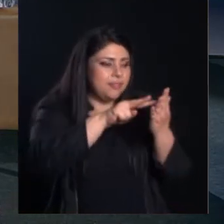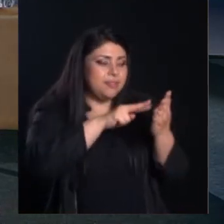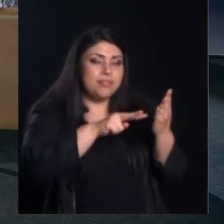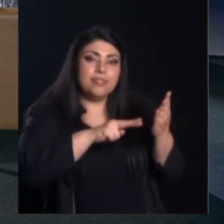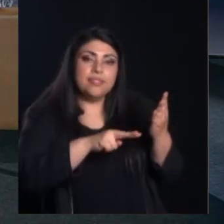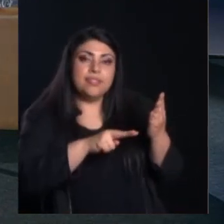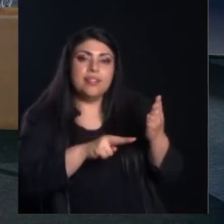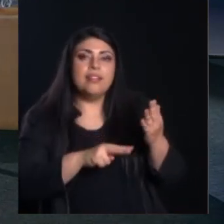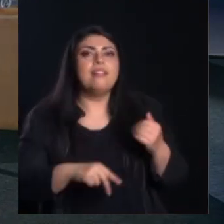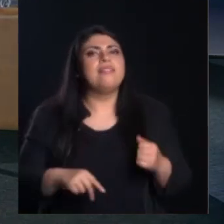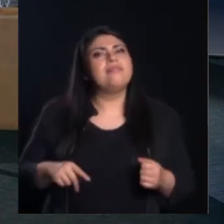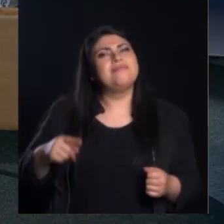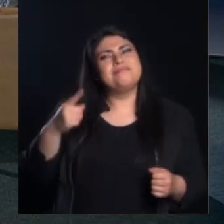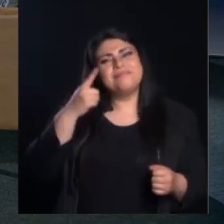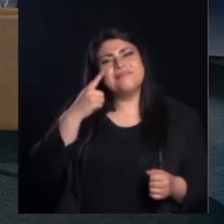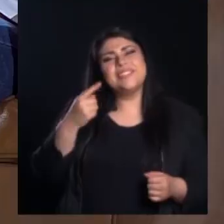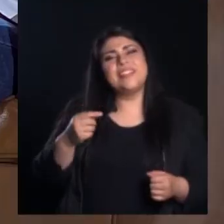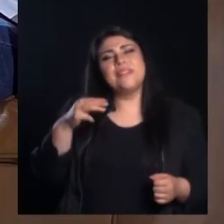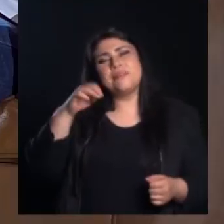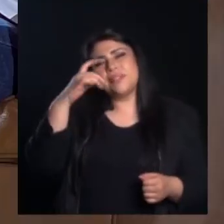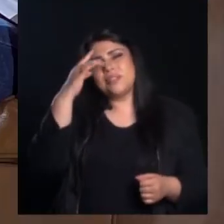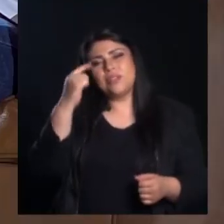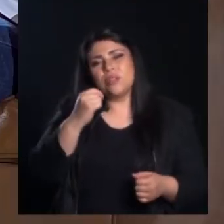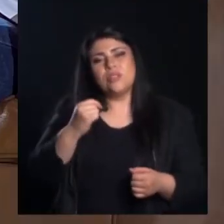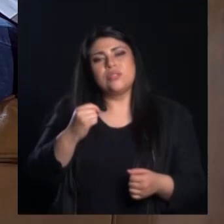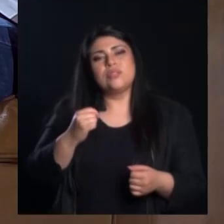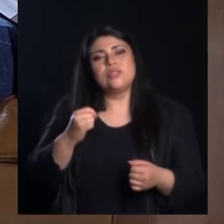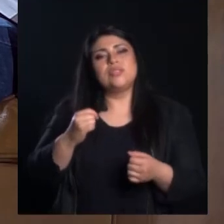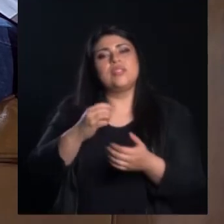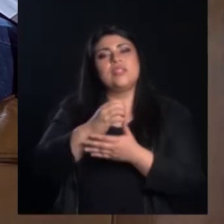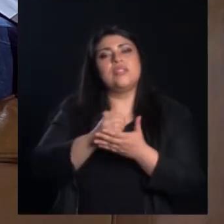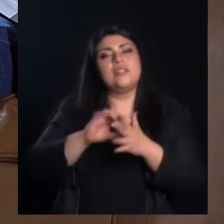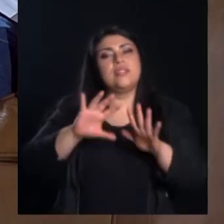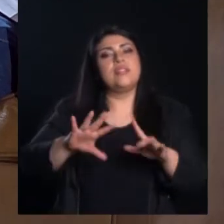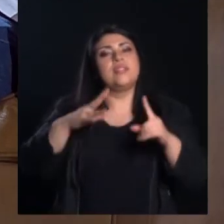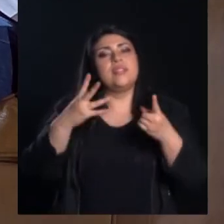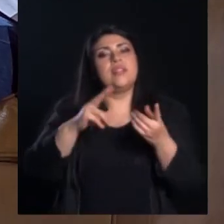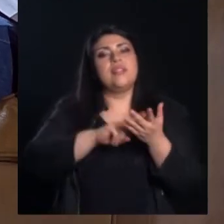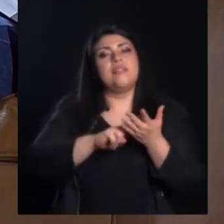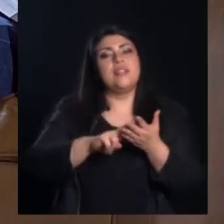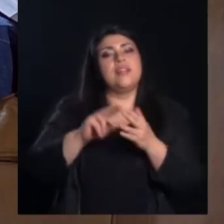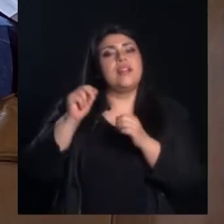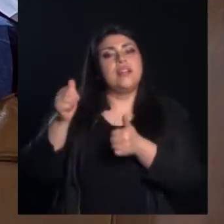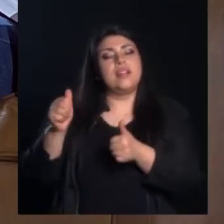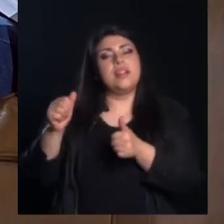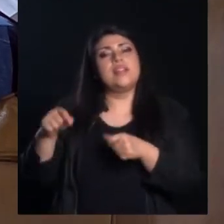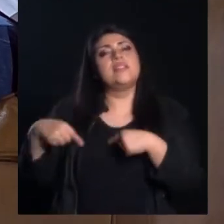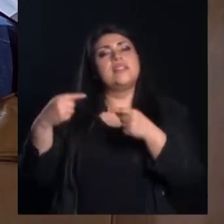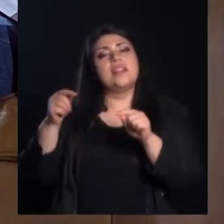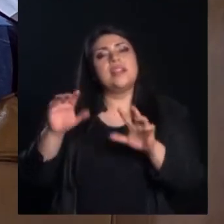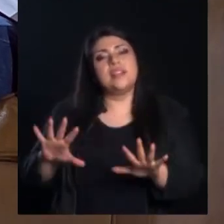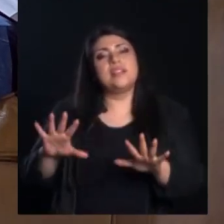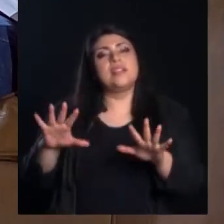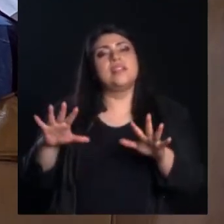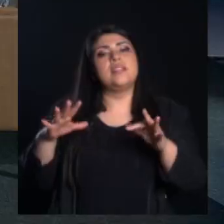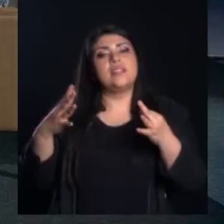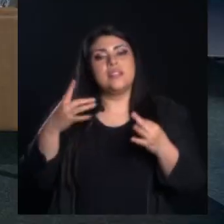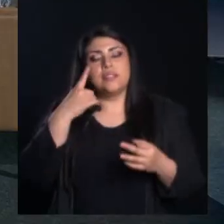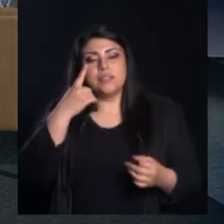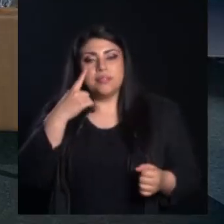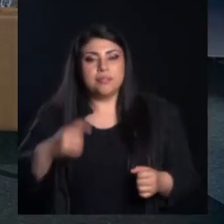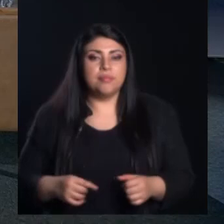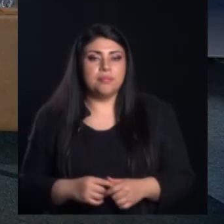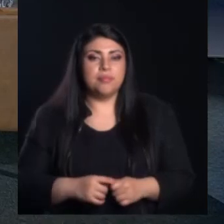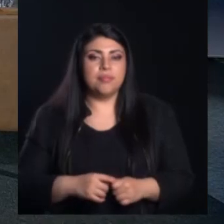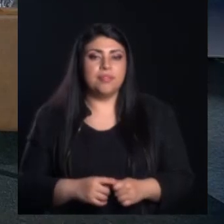milagrosas y quiero que me acompañen a marcos 16 vamos a leer el 15 y del 17 al 18 este